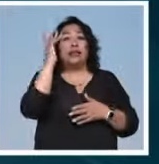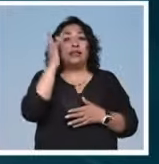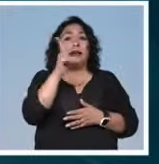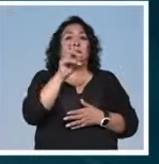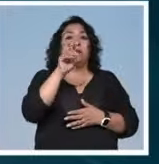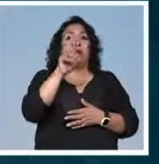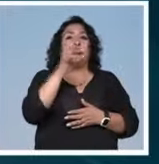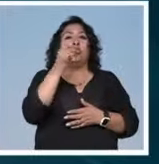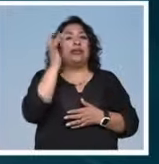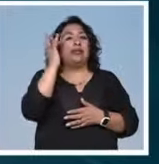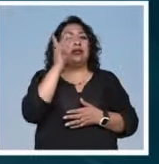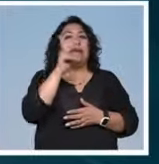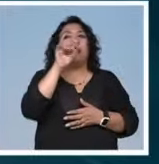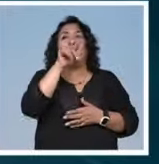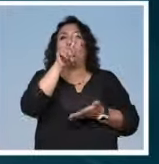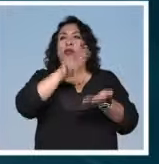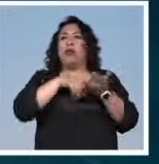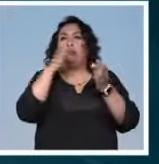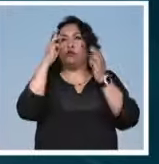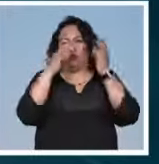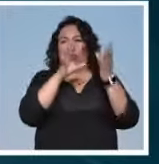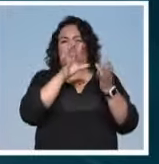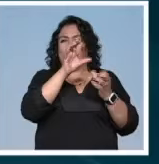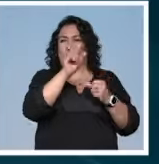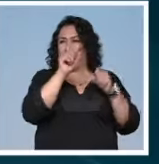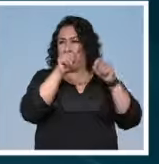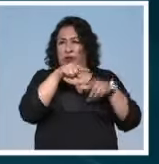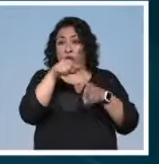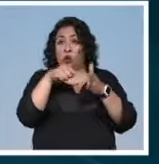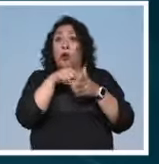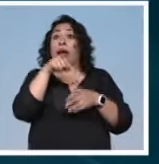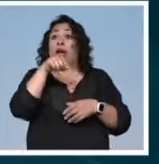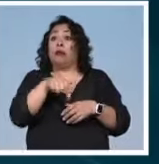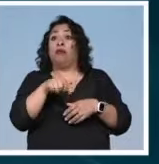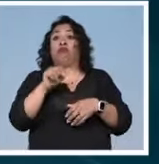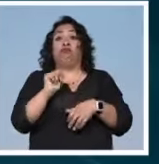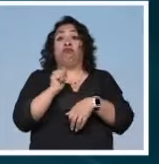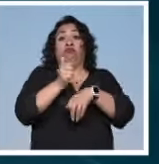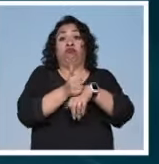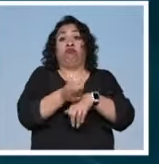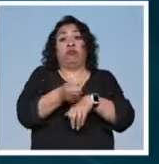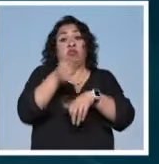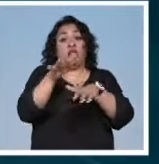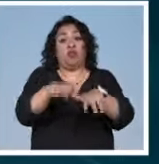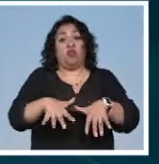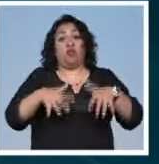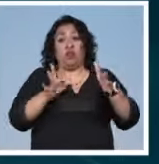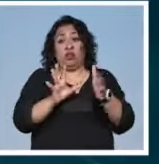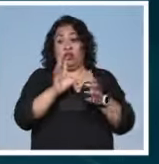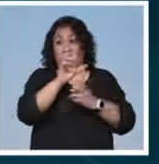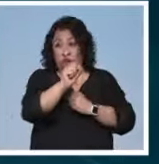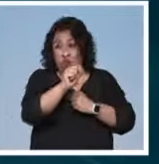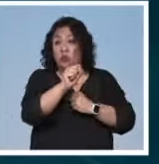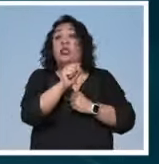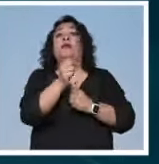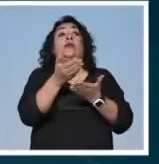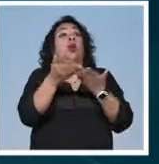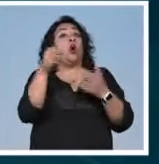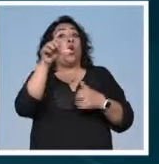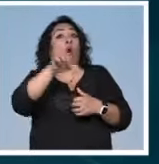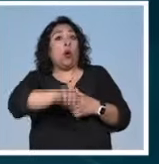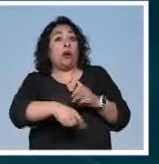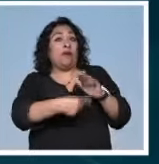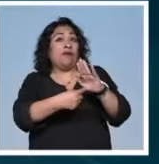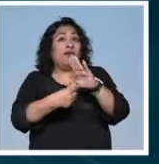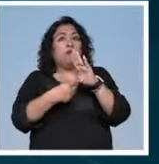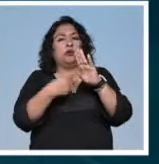y San Pablo, que ahora ocupa el Museo de las Constituciones, fue donde se instalaron los primeros congresos constituyentes y donde ahora se